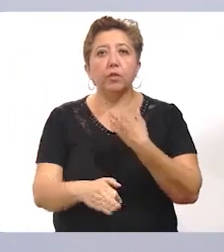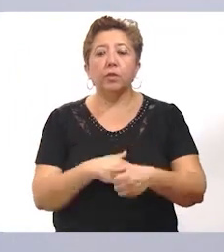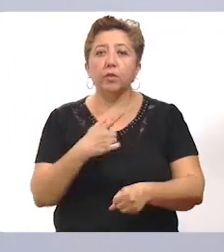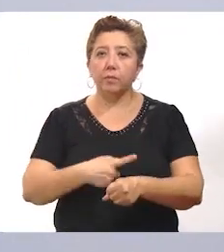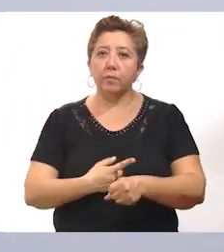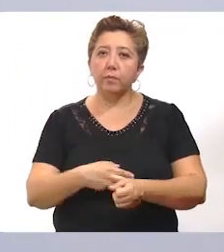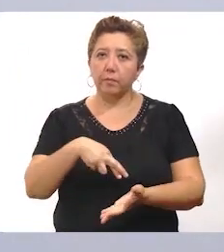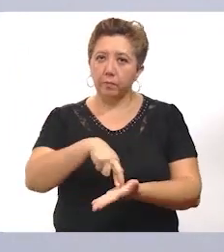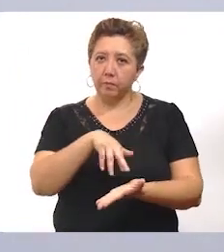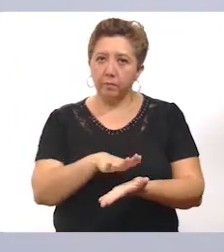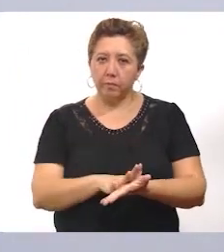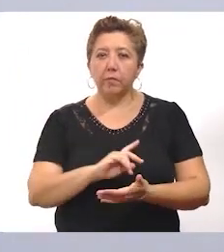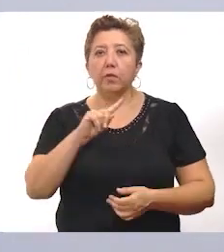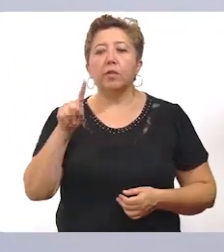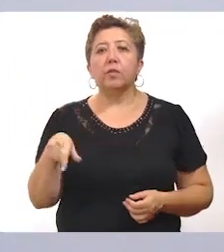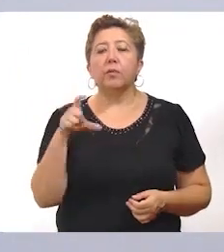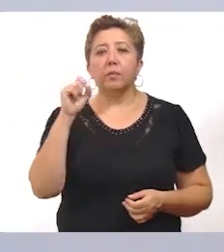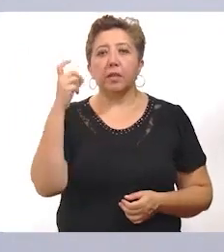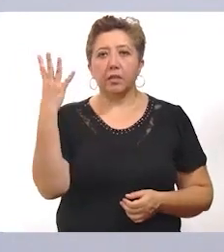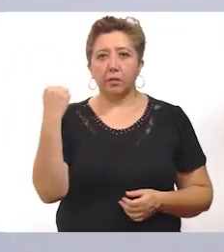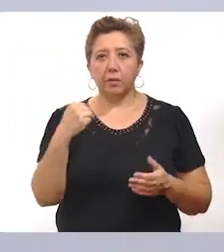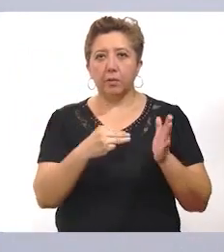de contagios registrados, que son